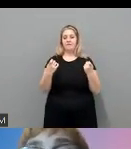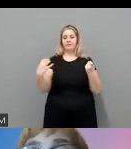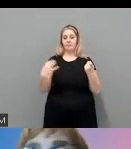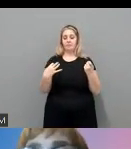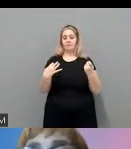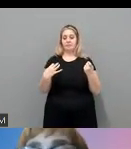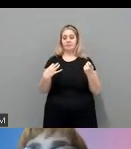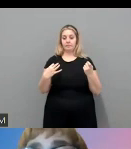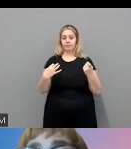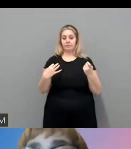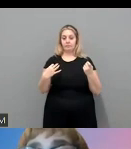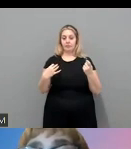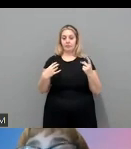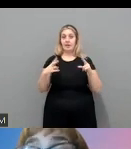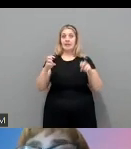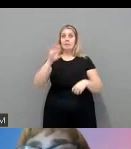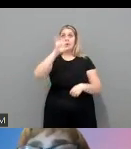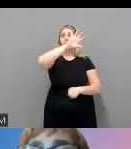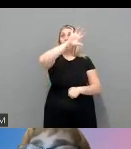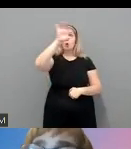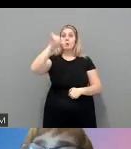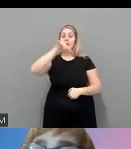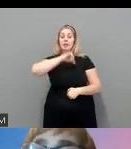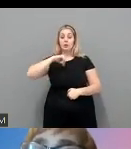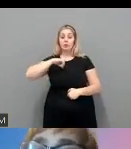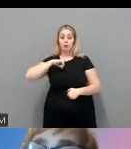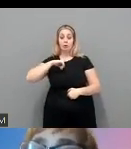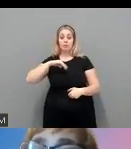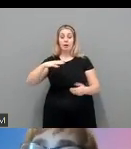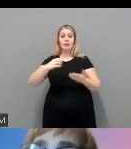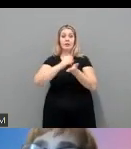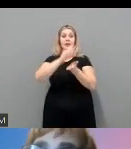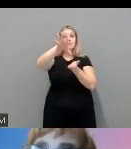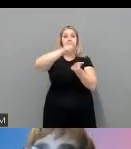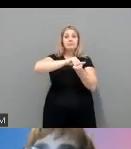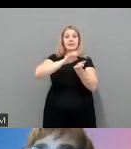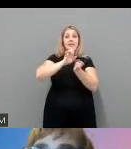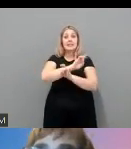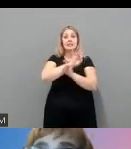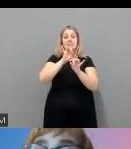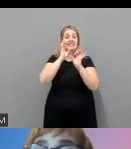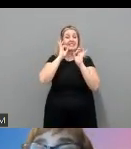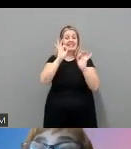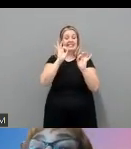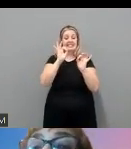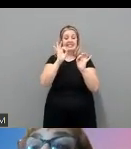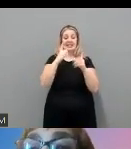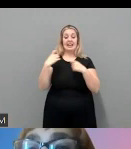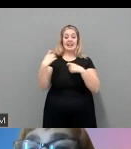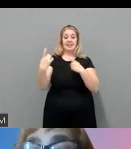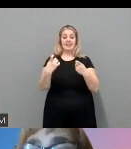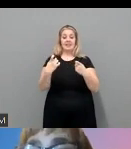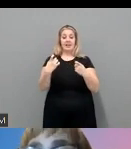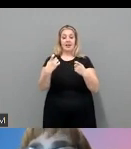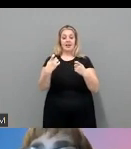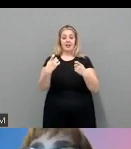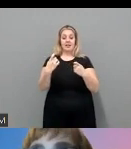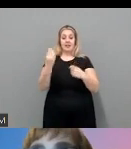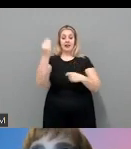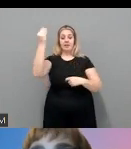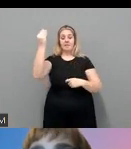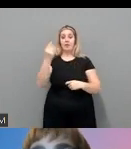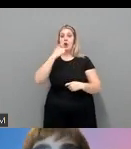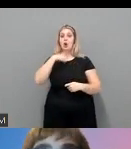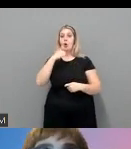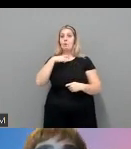que a nivel de comunidades autónomas de todas no está recogida específicamente la necesidad de concurrencia de la figura de la